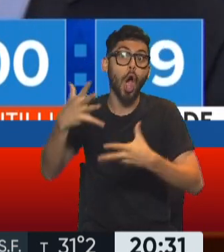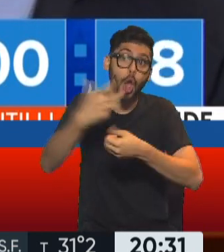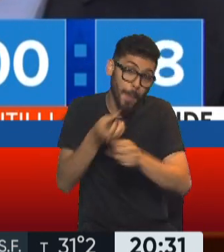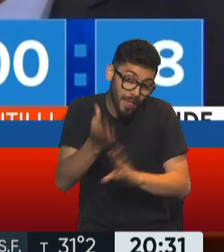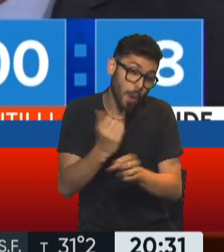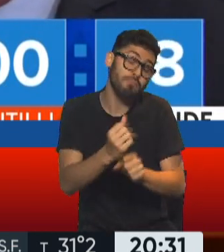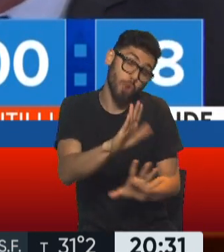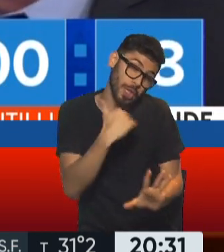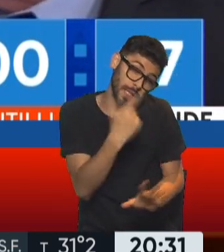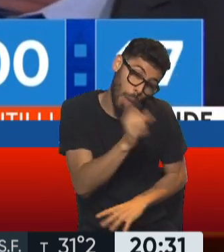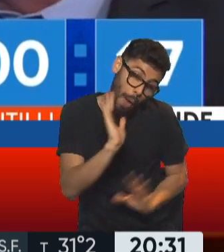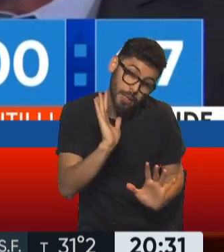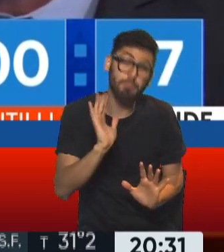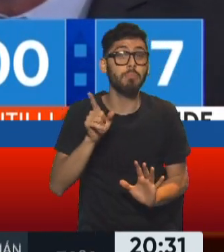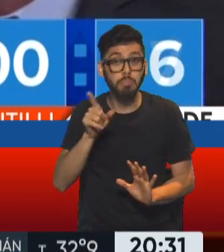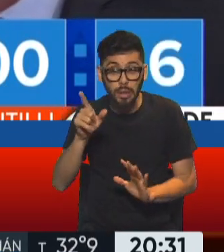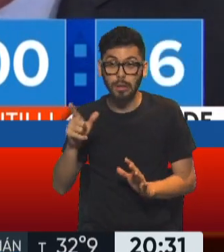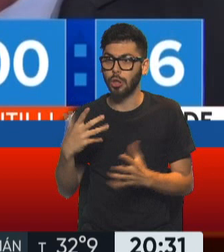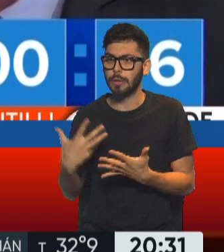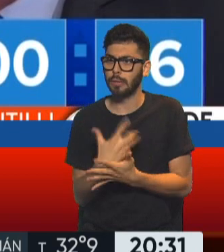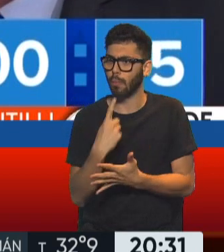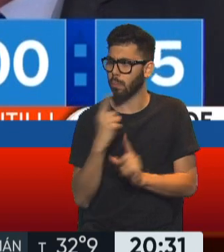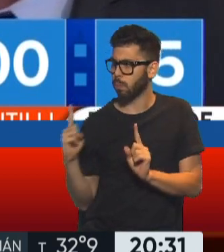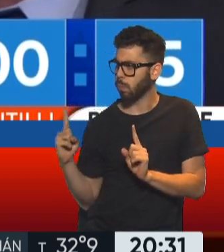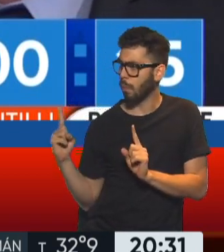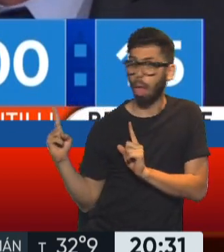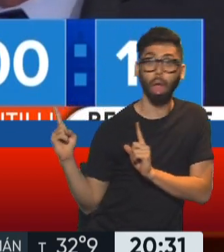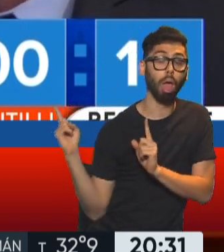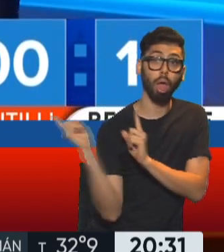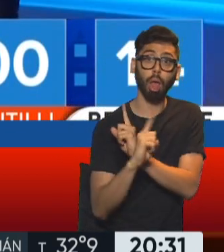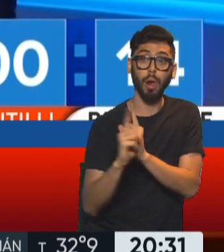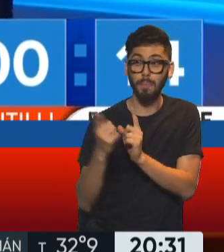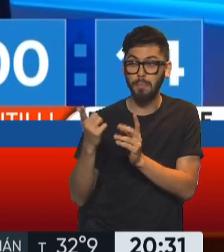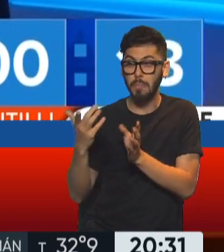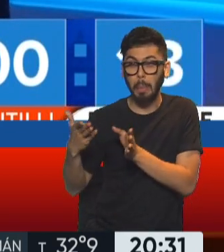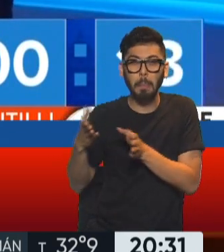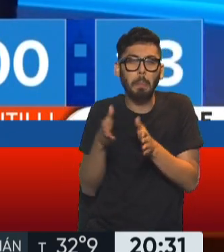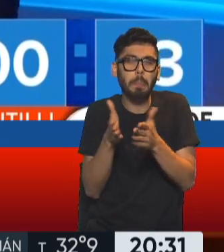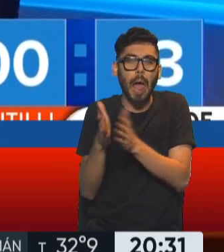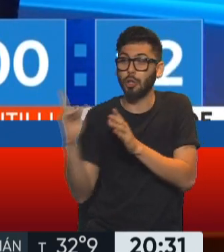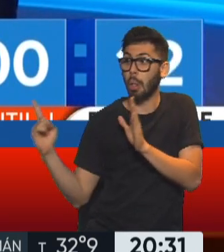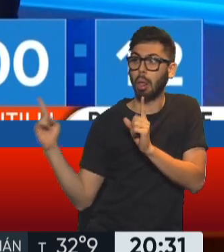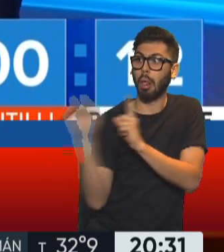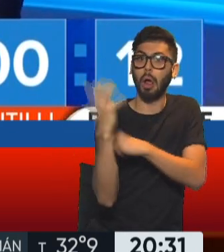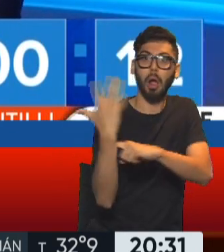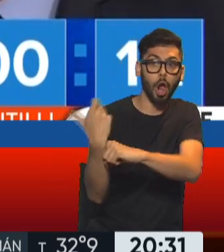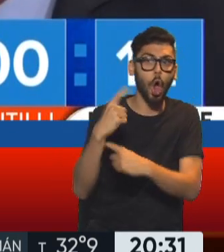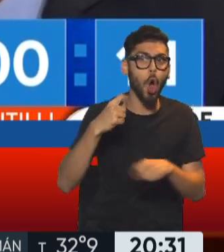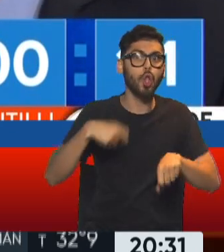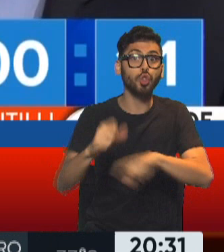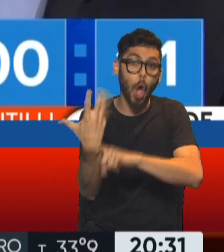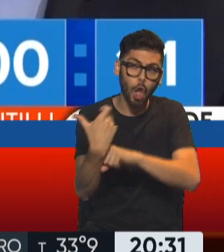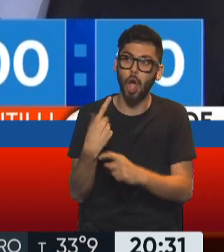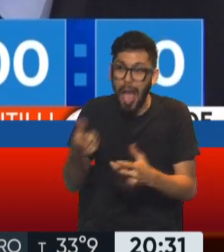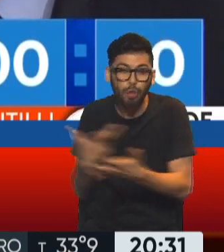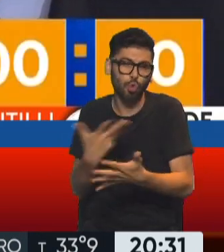si no lo sabés, sufren del que sale del costado de los pasillos y los afana, sufren los motochorros. Eso es lo